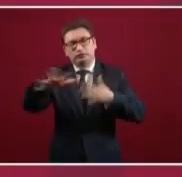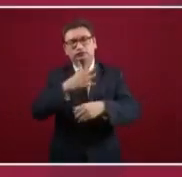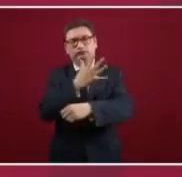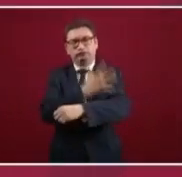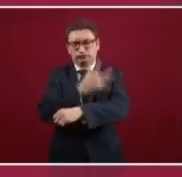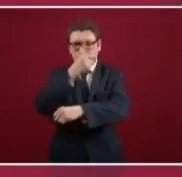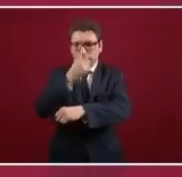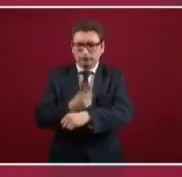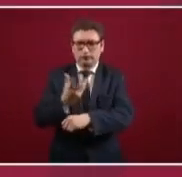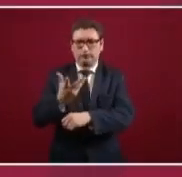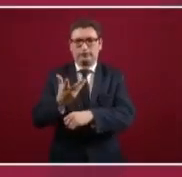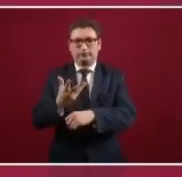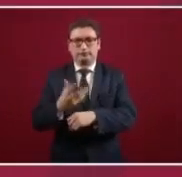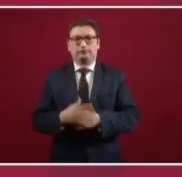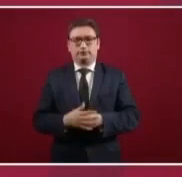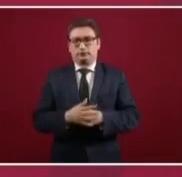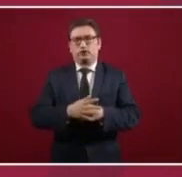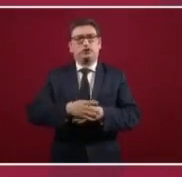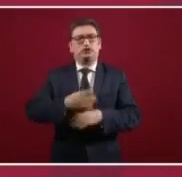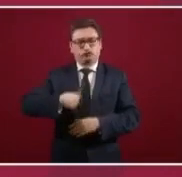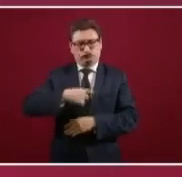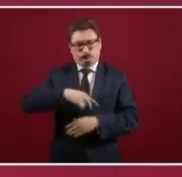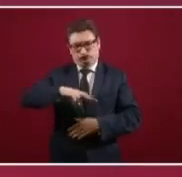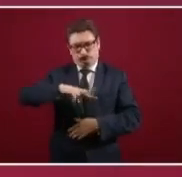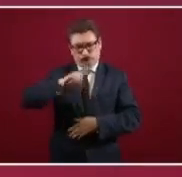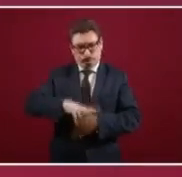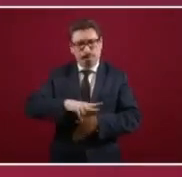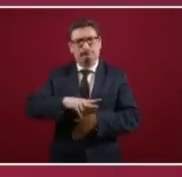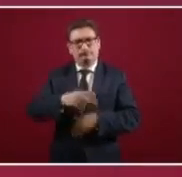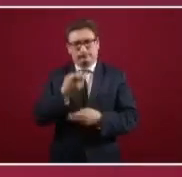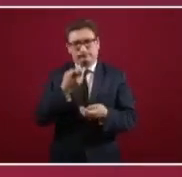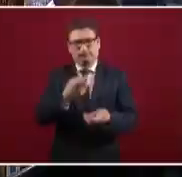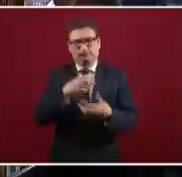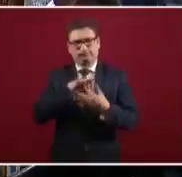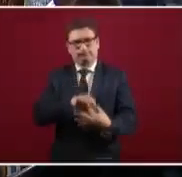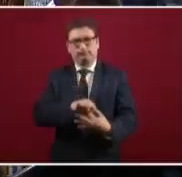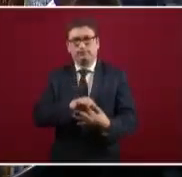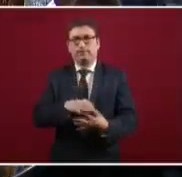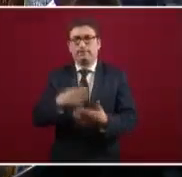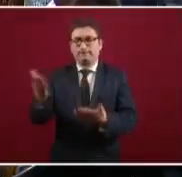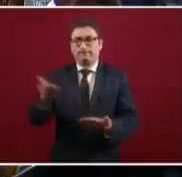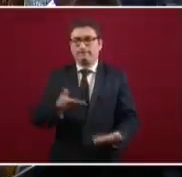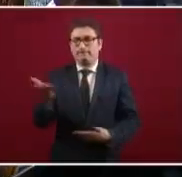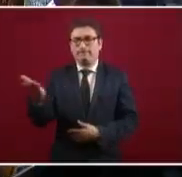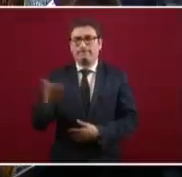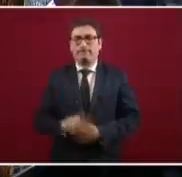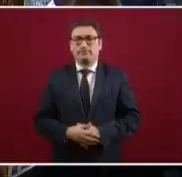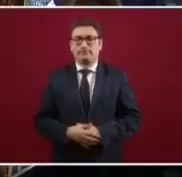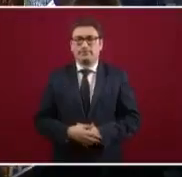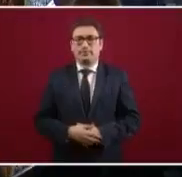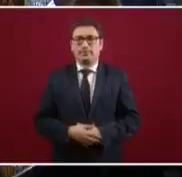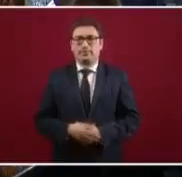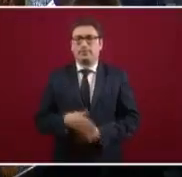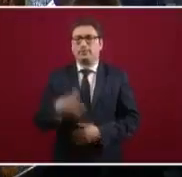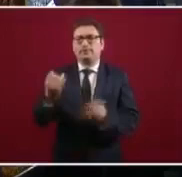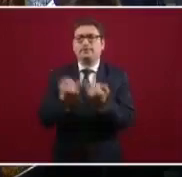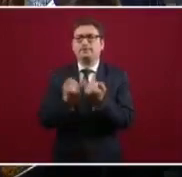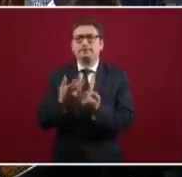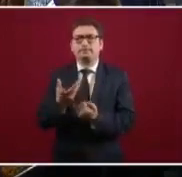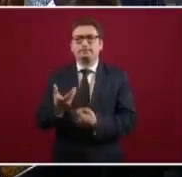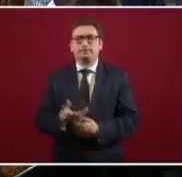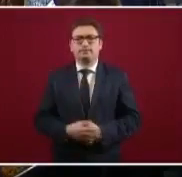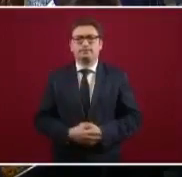y apego a la verdad e incluso qué es